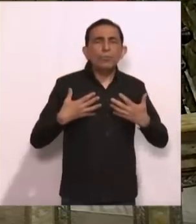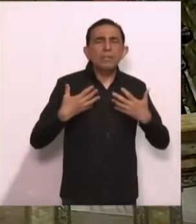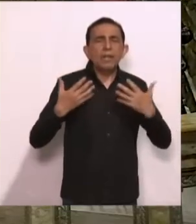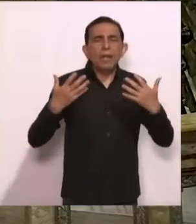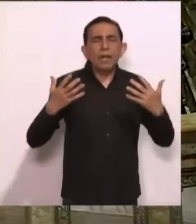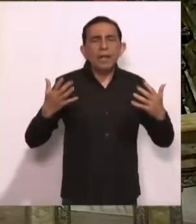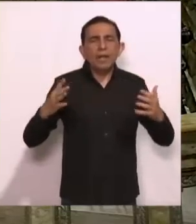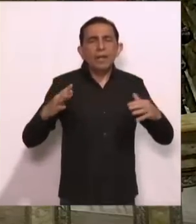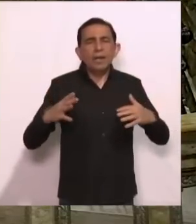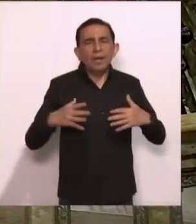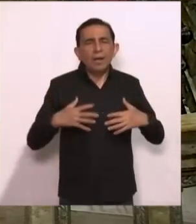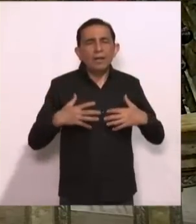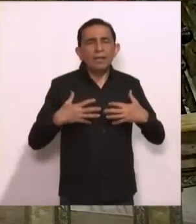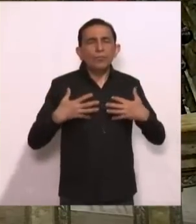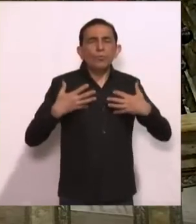aleluya,